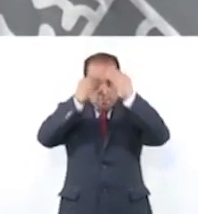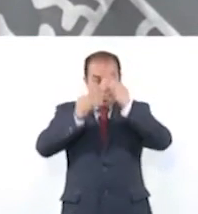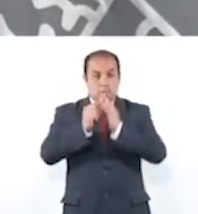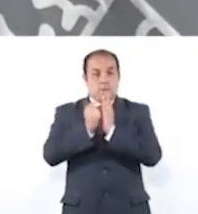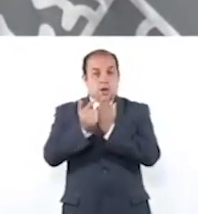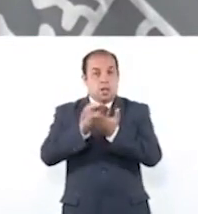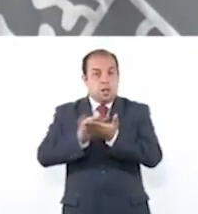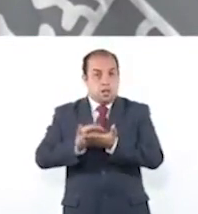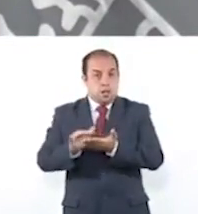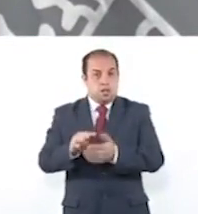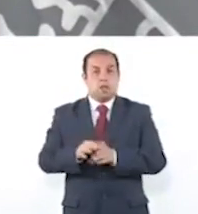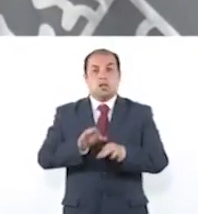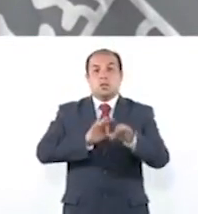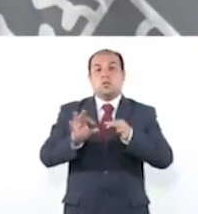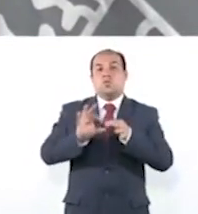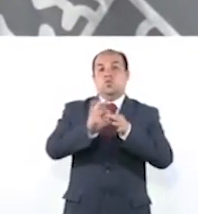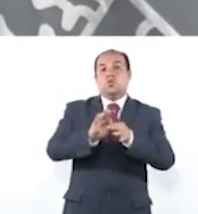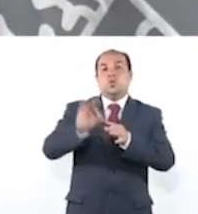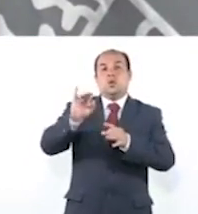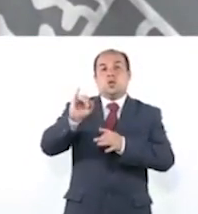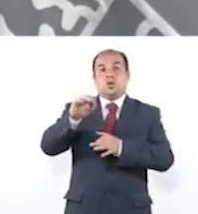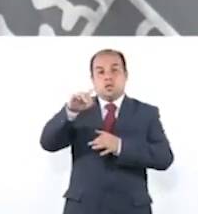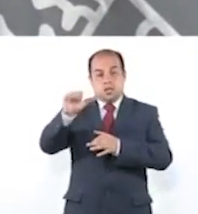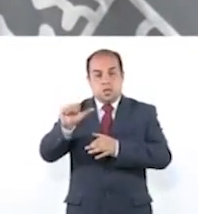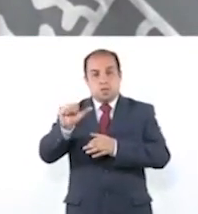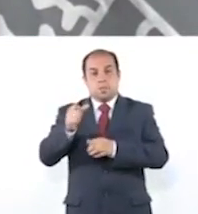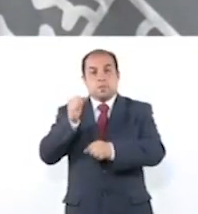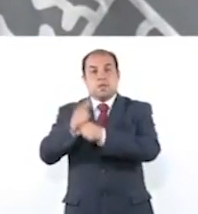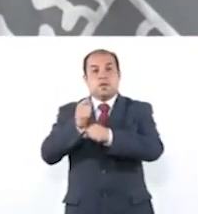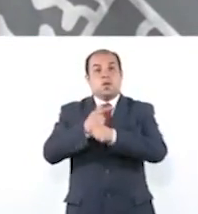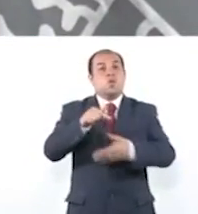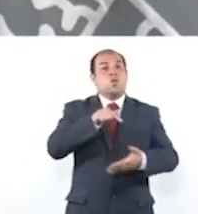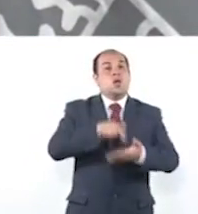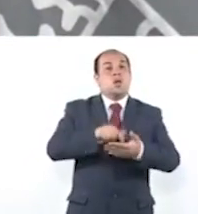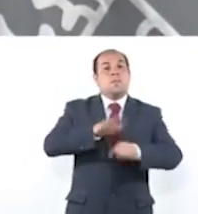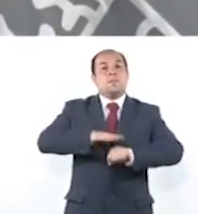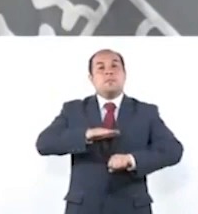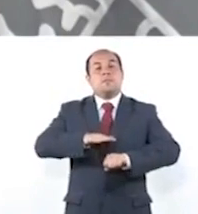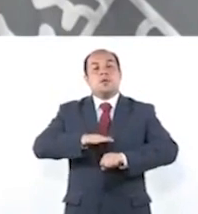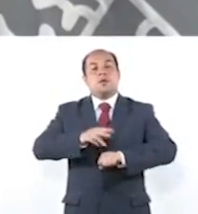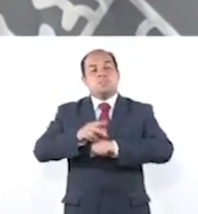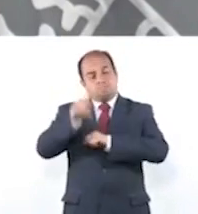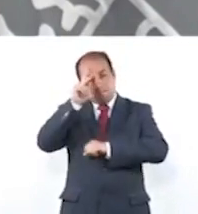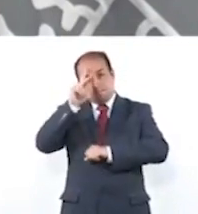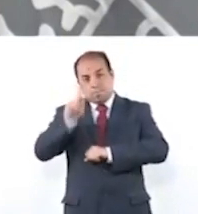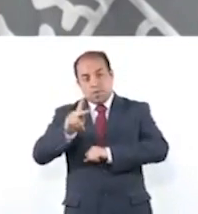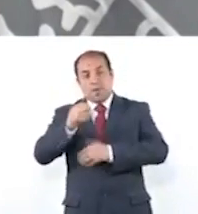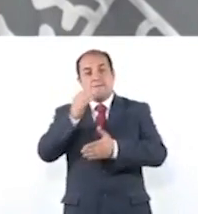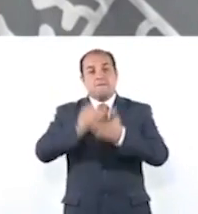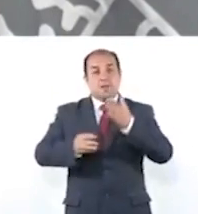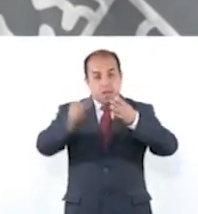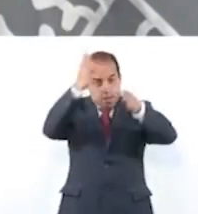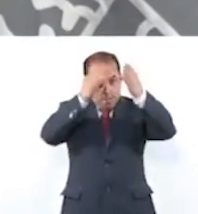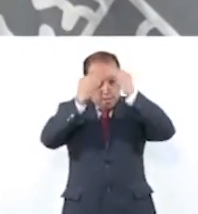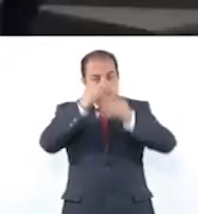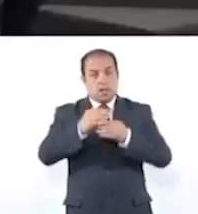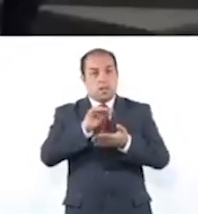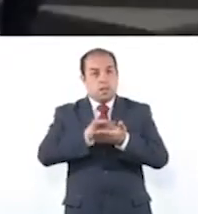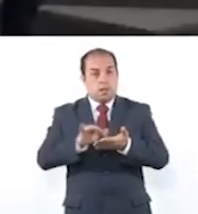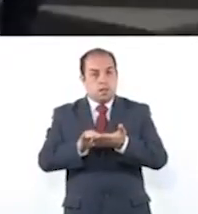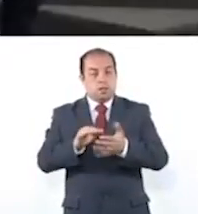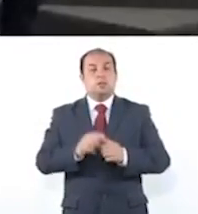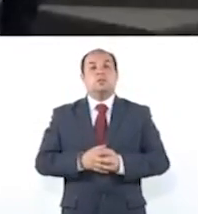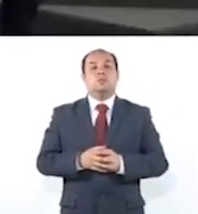mano a mano con el INEA para identificar los puntos más críticos de analfabetismo en la Ciudad de México, los puntos